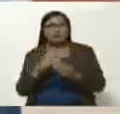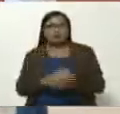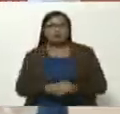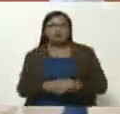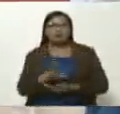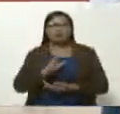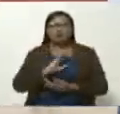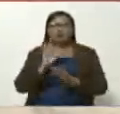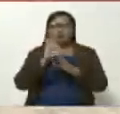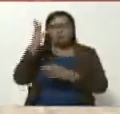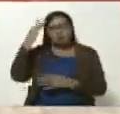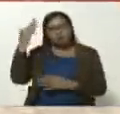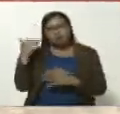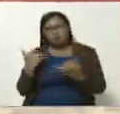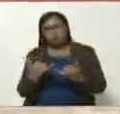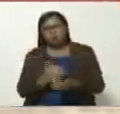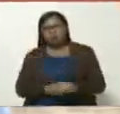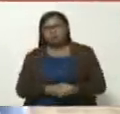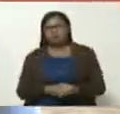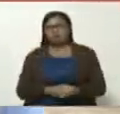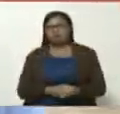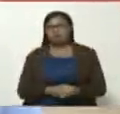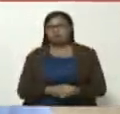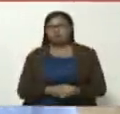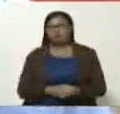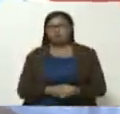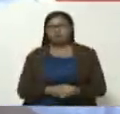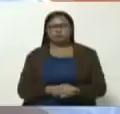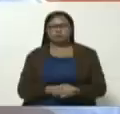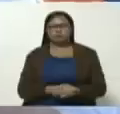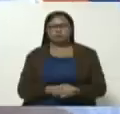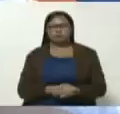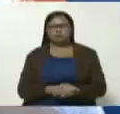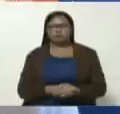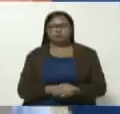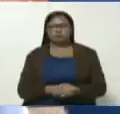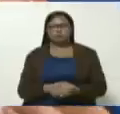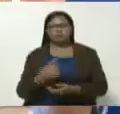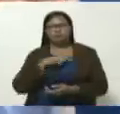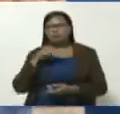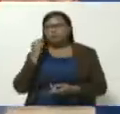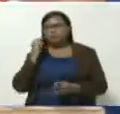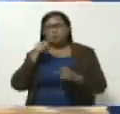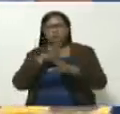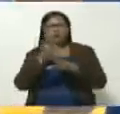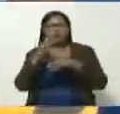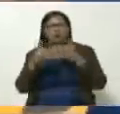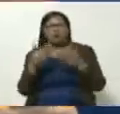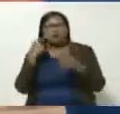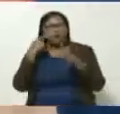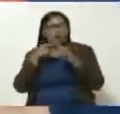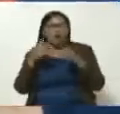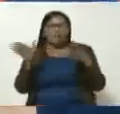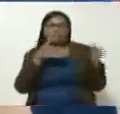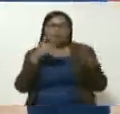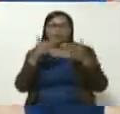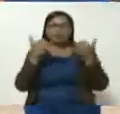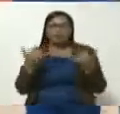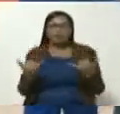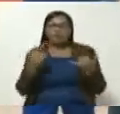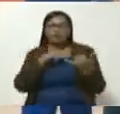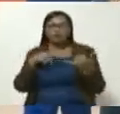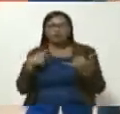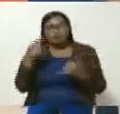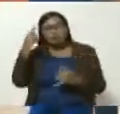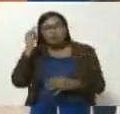de ilusión. Y hay días en que le vemos anclas para jamás volver, el que discurran vientos ineluctables, un